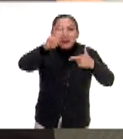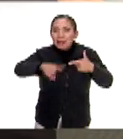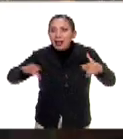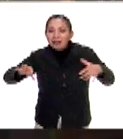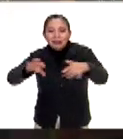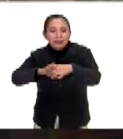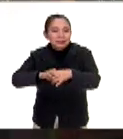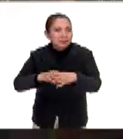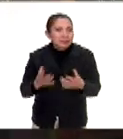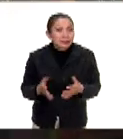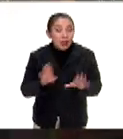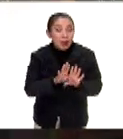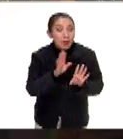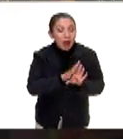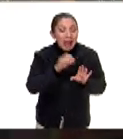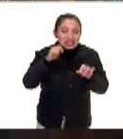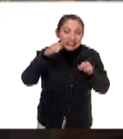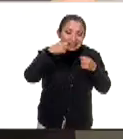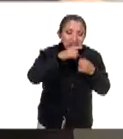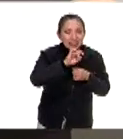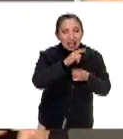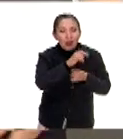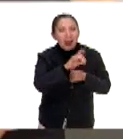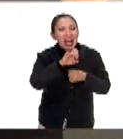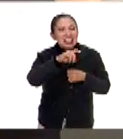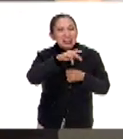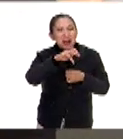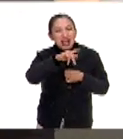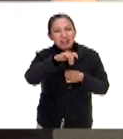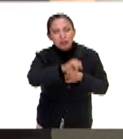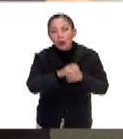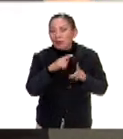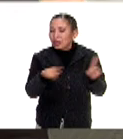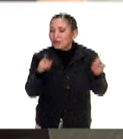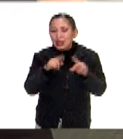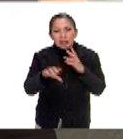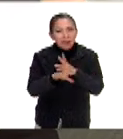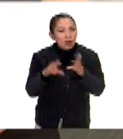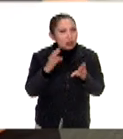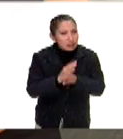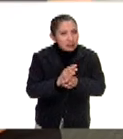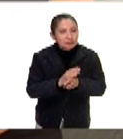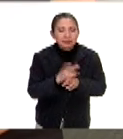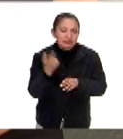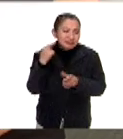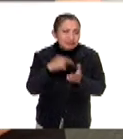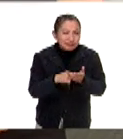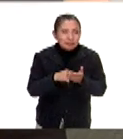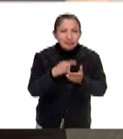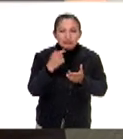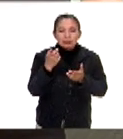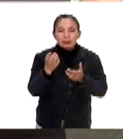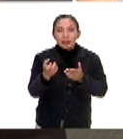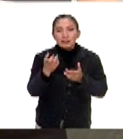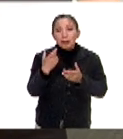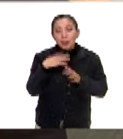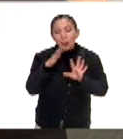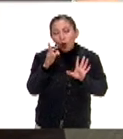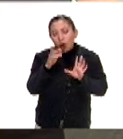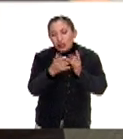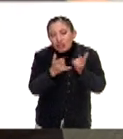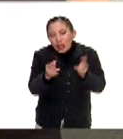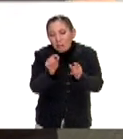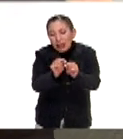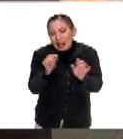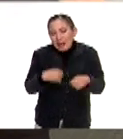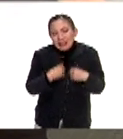realidad. Como el canibalismo de Diego, ¿no? Como el canibalismo, como muchísimas cosas que... Y creo que eso... Pero son las pequeñas